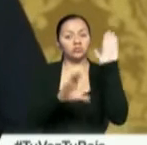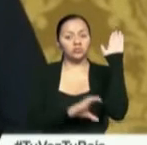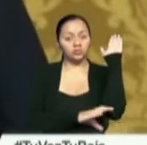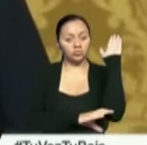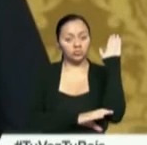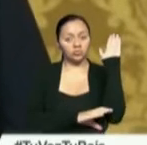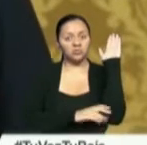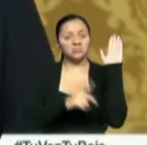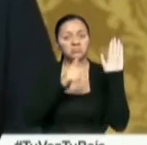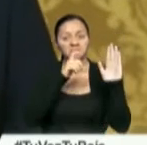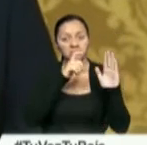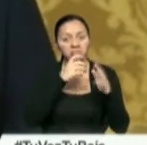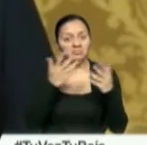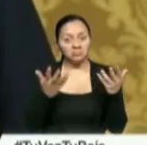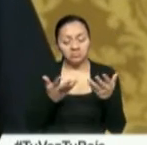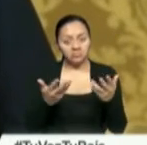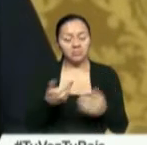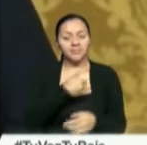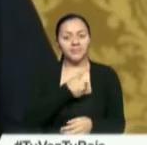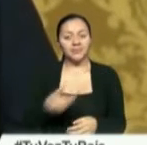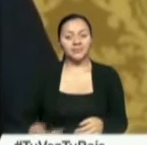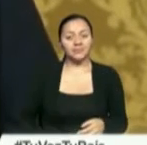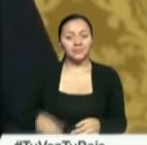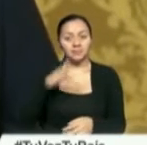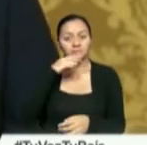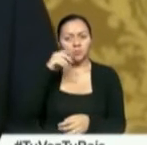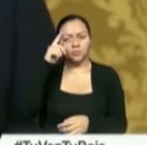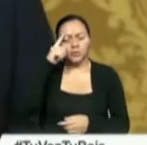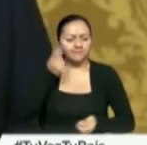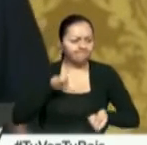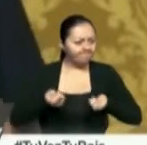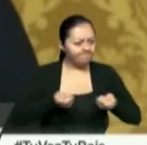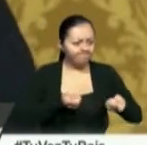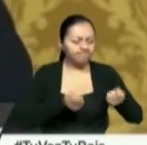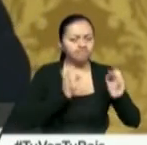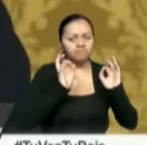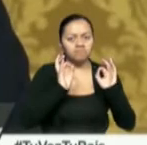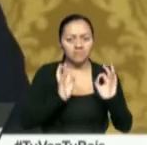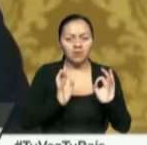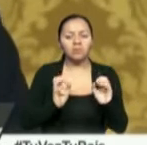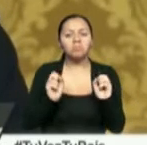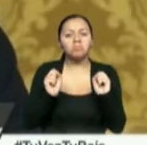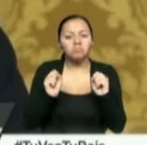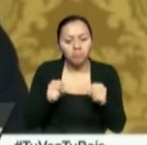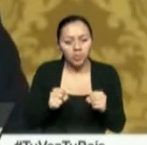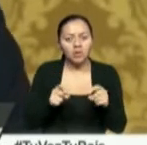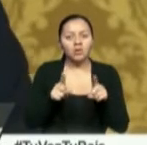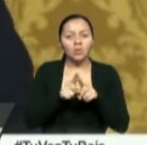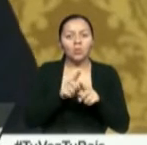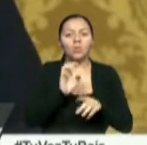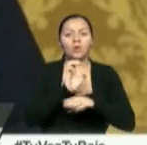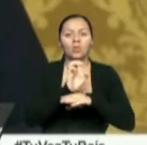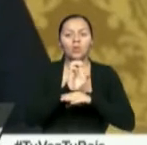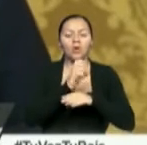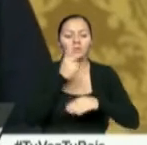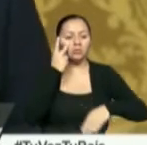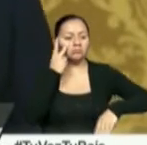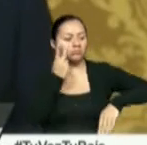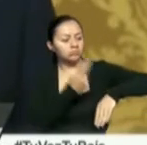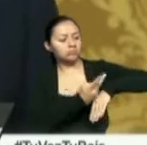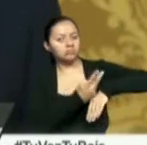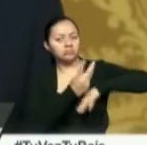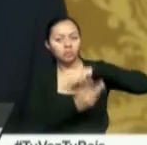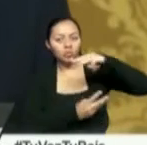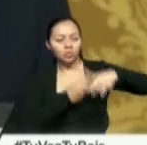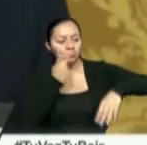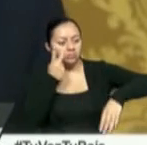liderada por el presidente de la república ha permitido realmente hablar el ecuador en la región de una